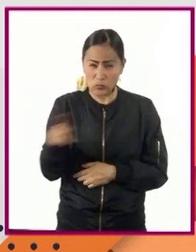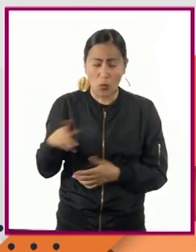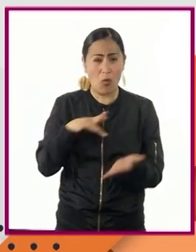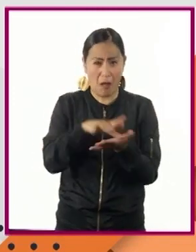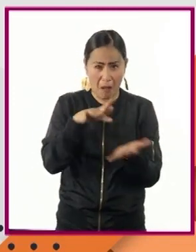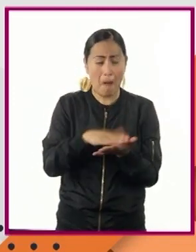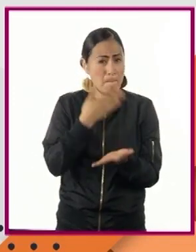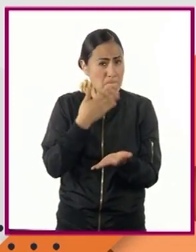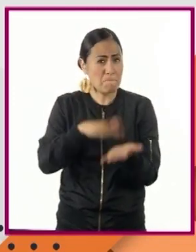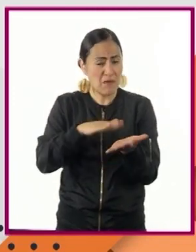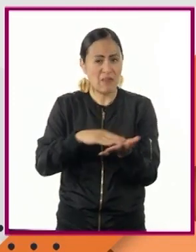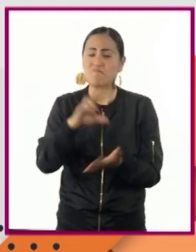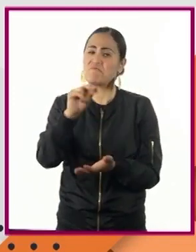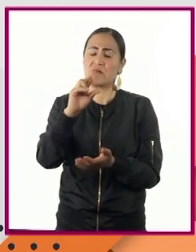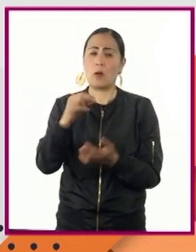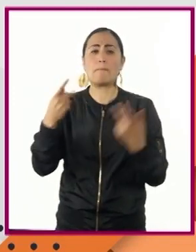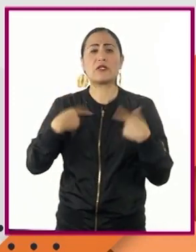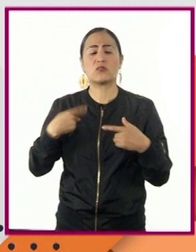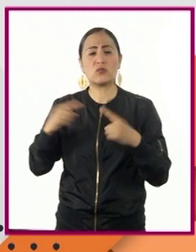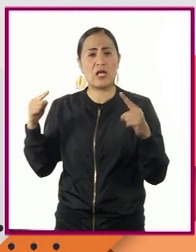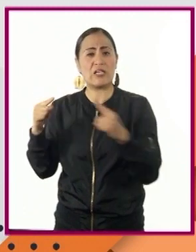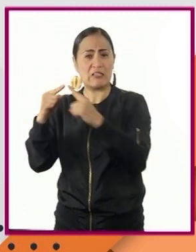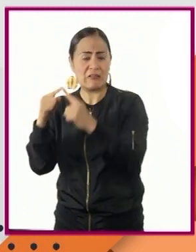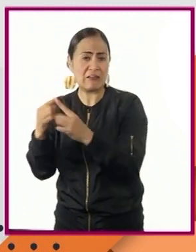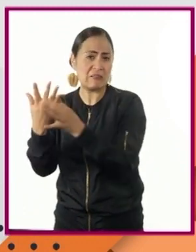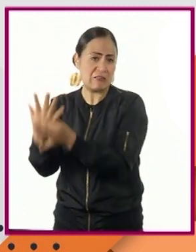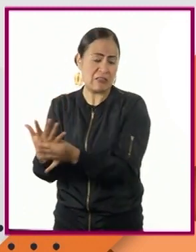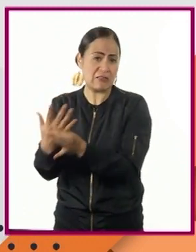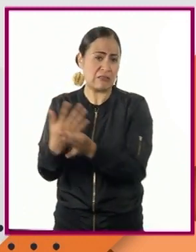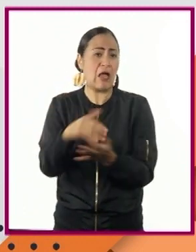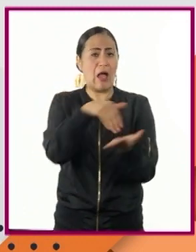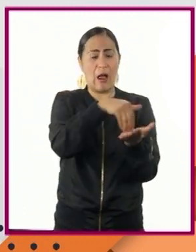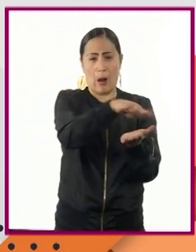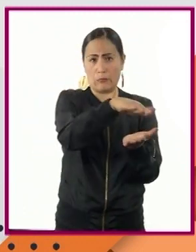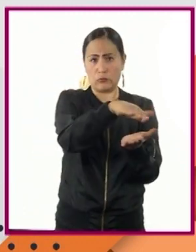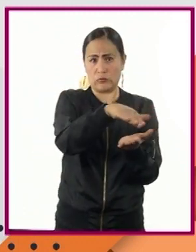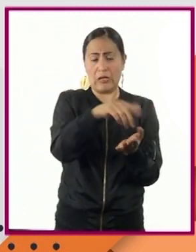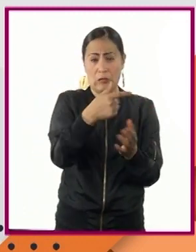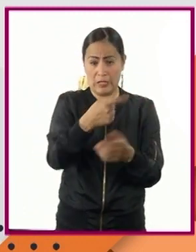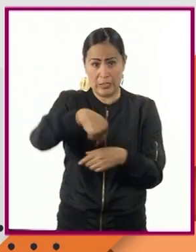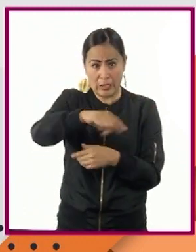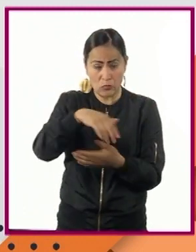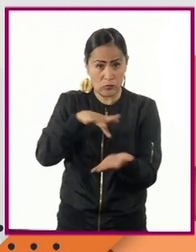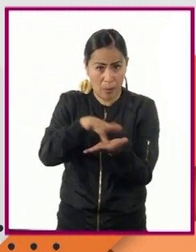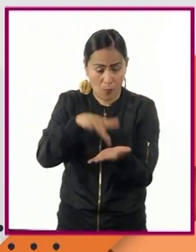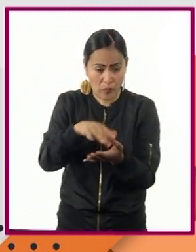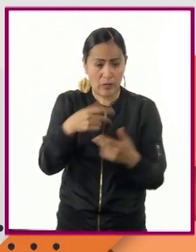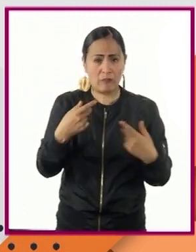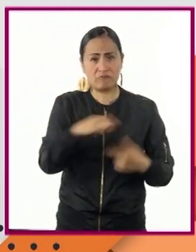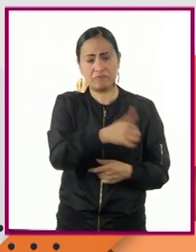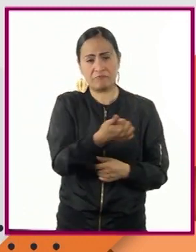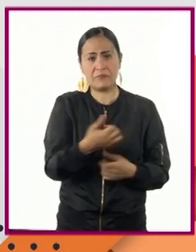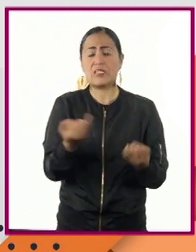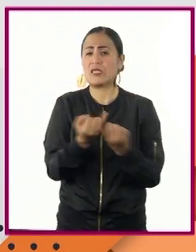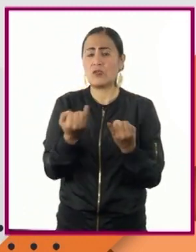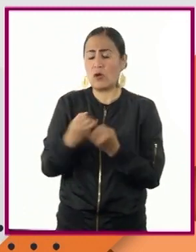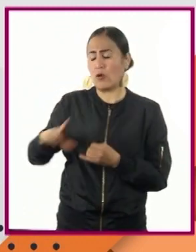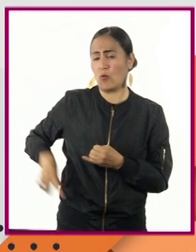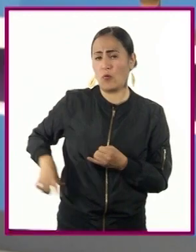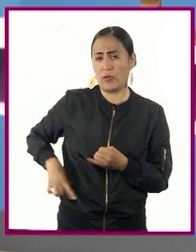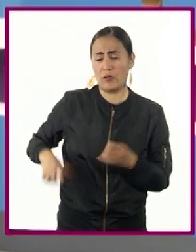amenazó con la excomunión a quienes la juraran, mientras que las autoridades amenazaron con despedir a los empleados públicos que no lo hicieran.